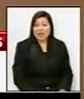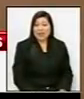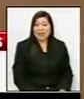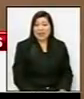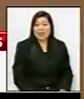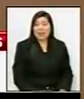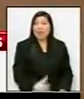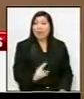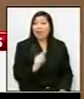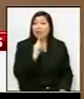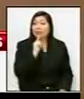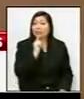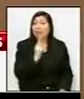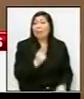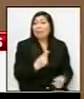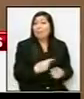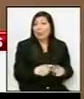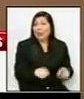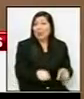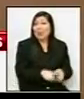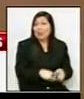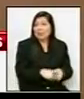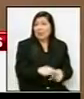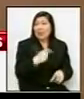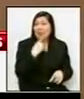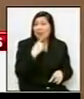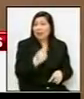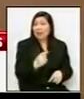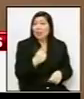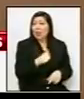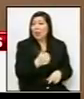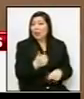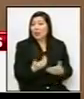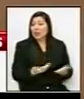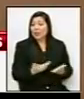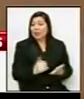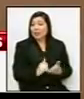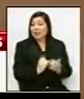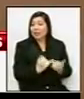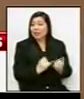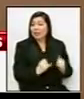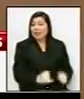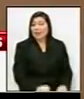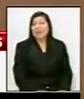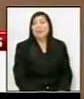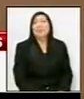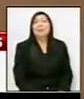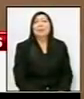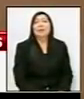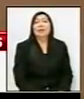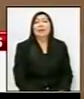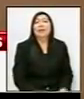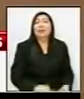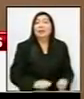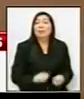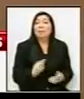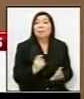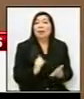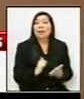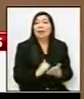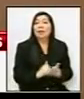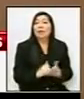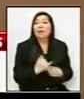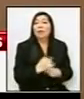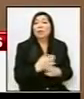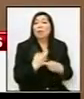o no acusarlo, pero también propone otra sanción alternativa que es independiente, inhabilitarlo para el ejercicio